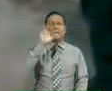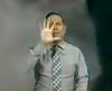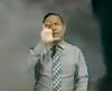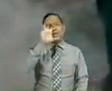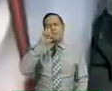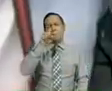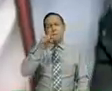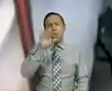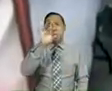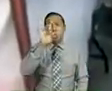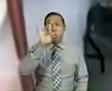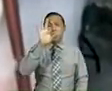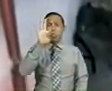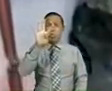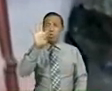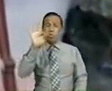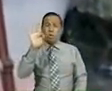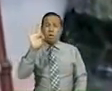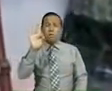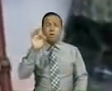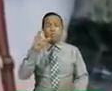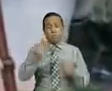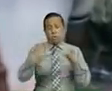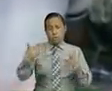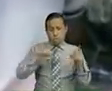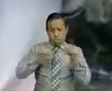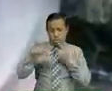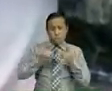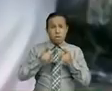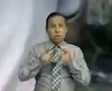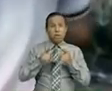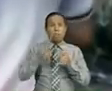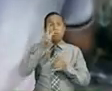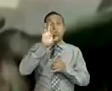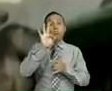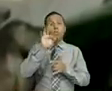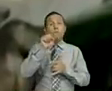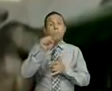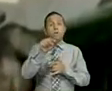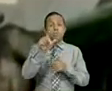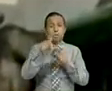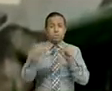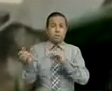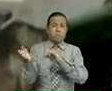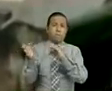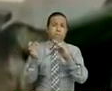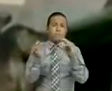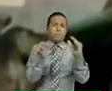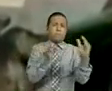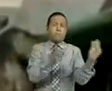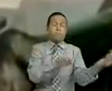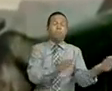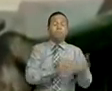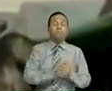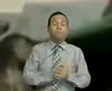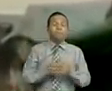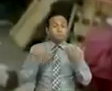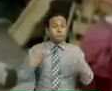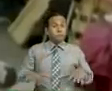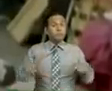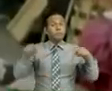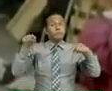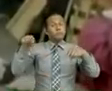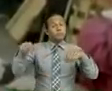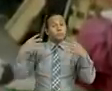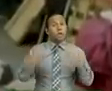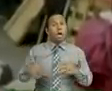514.849 casos y 29.314 fallecidos. Pese a esto, el país comenzó con la reapertura